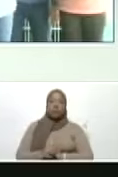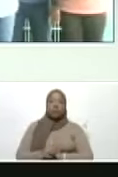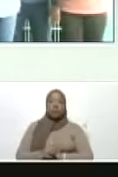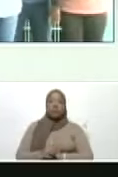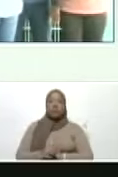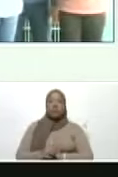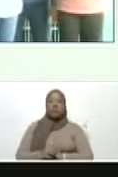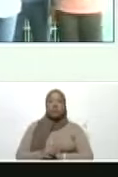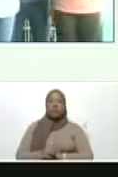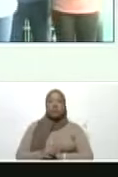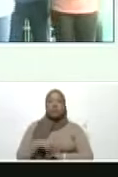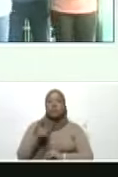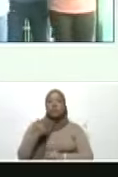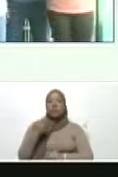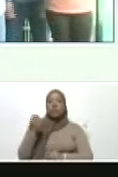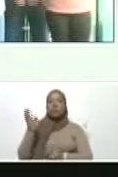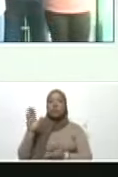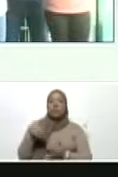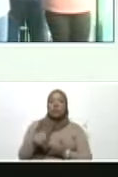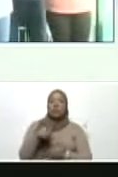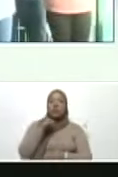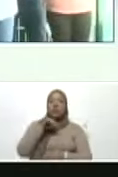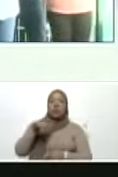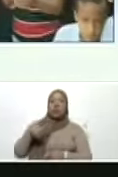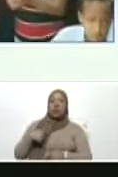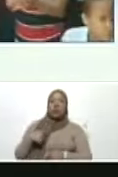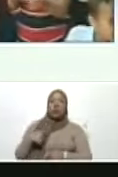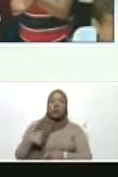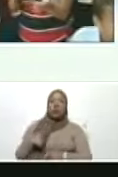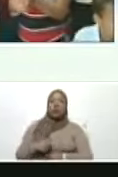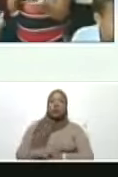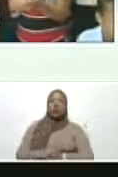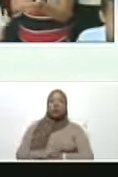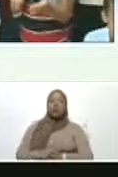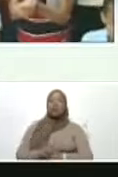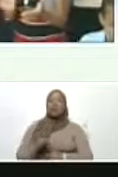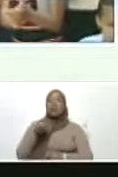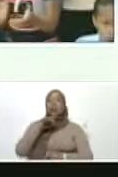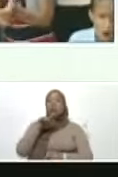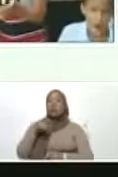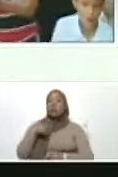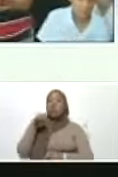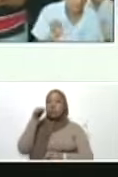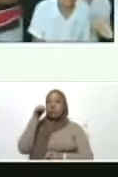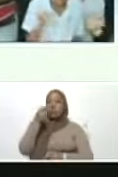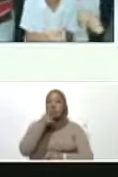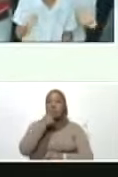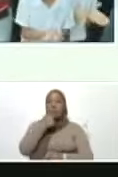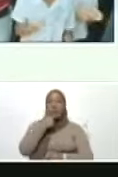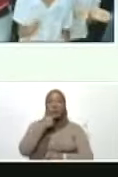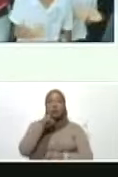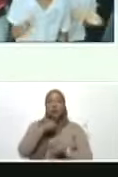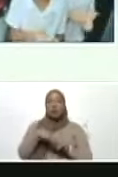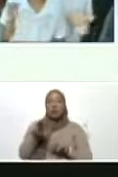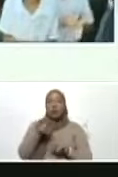esas familias de Cagua, a la gente de Cagua. Mira qué bella con esos